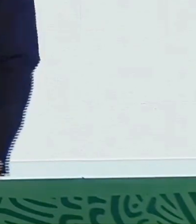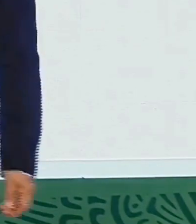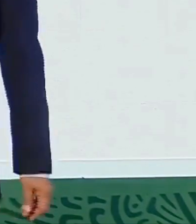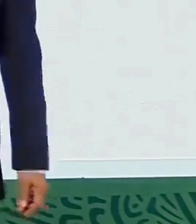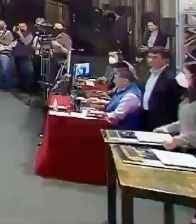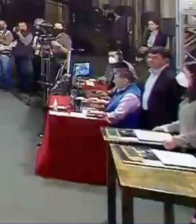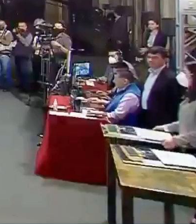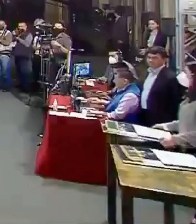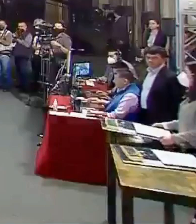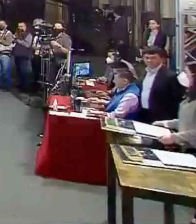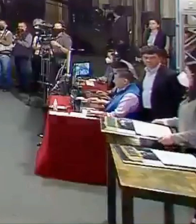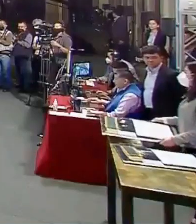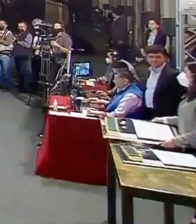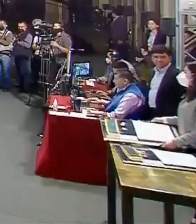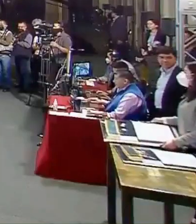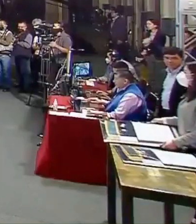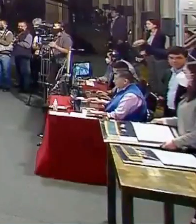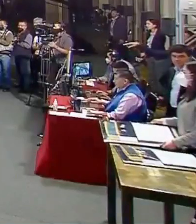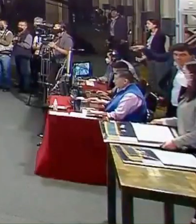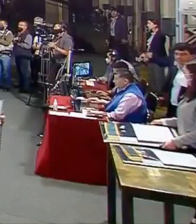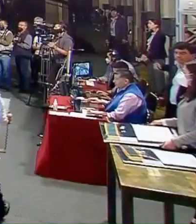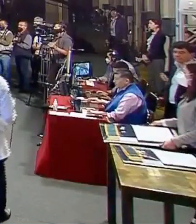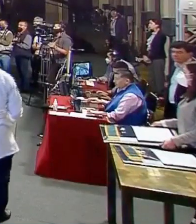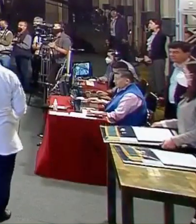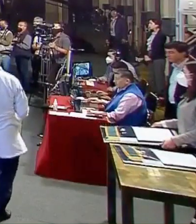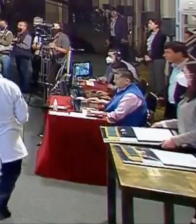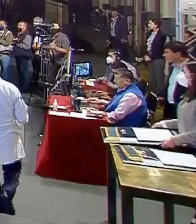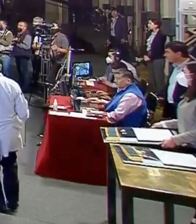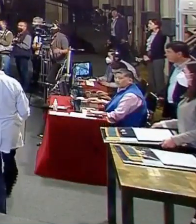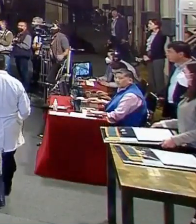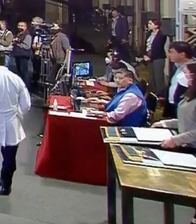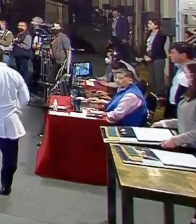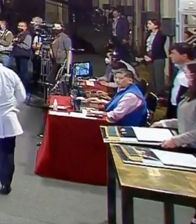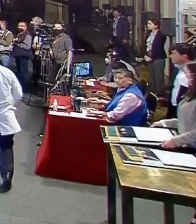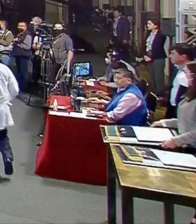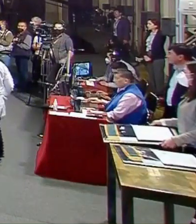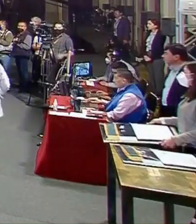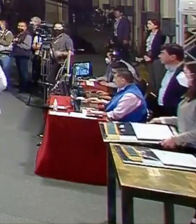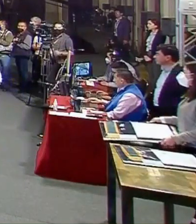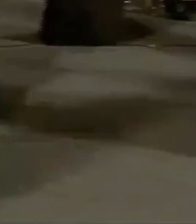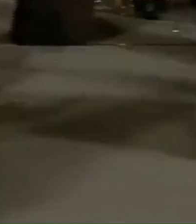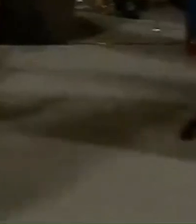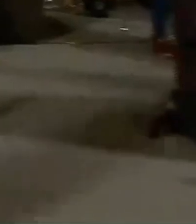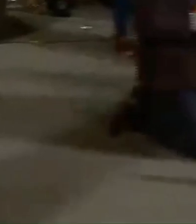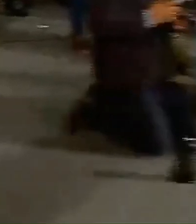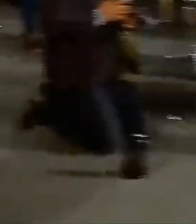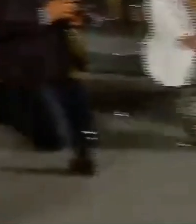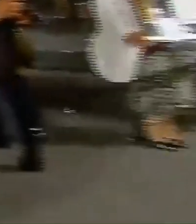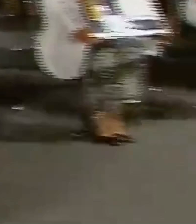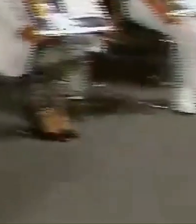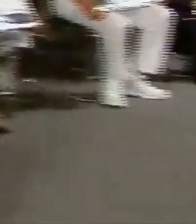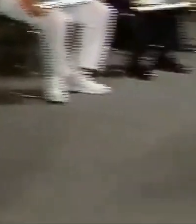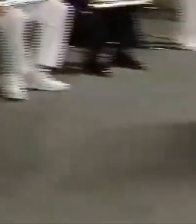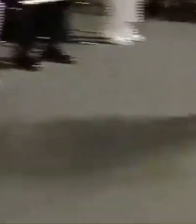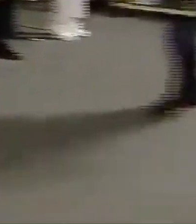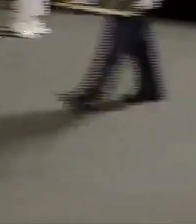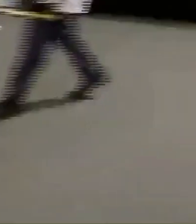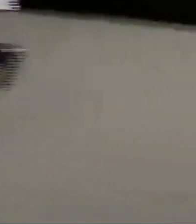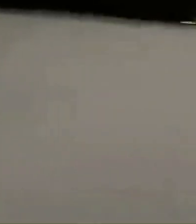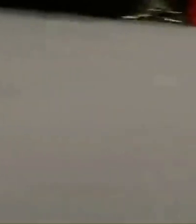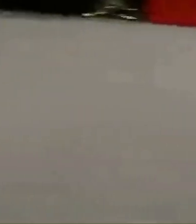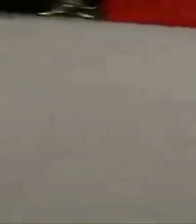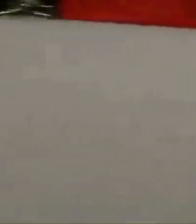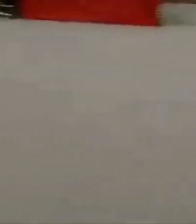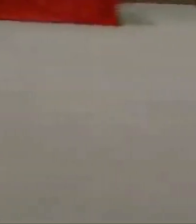La trabajadora, por parte del Instituto de Salud para el Bienestar, la trabajadora social Carla Jacqueline